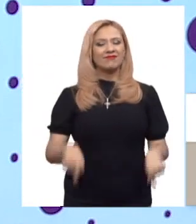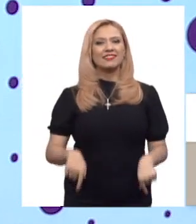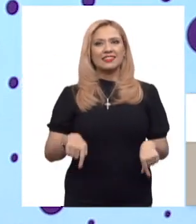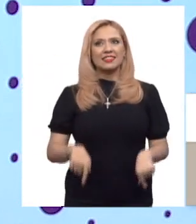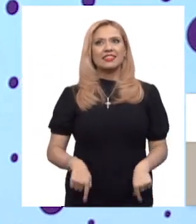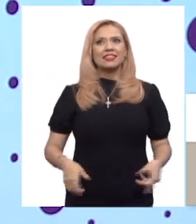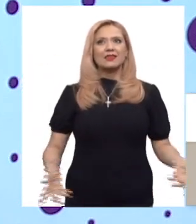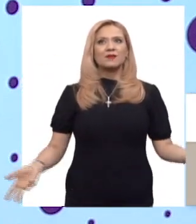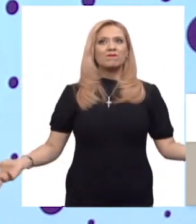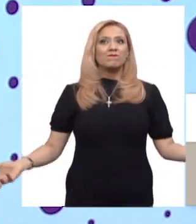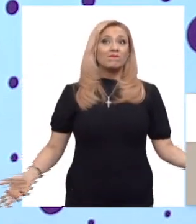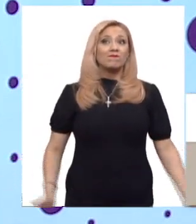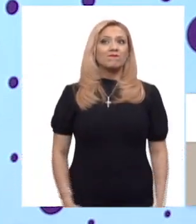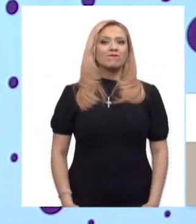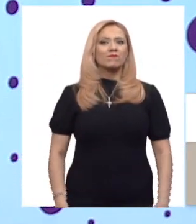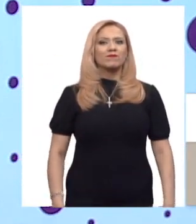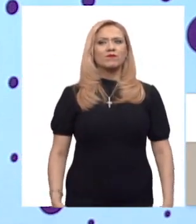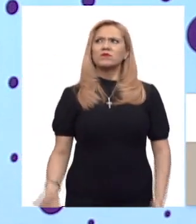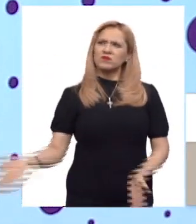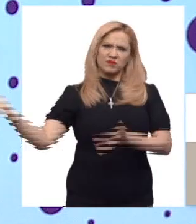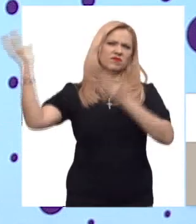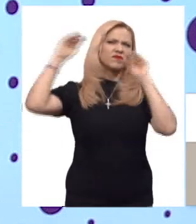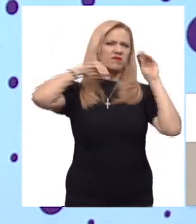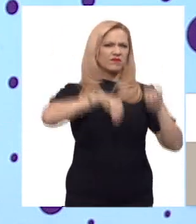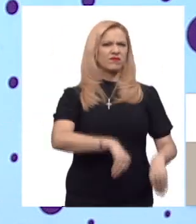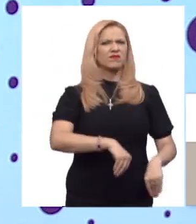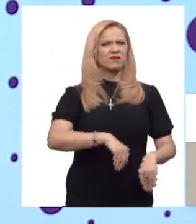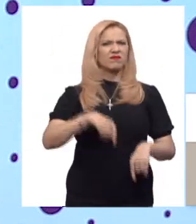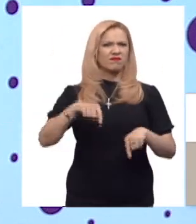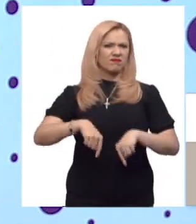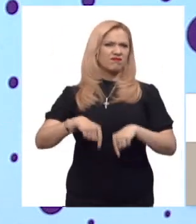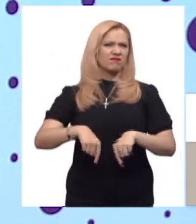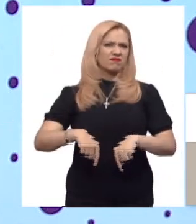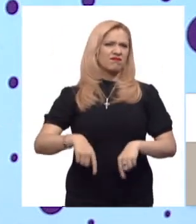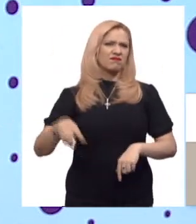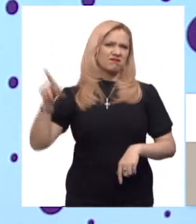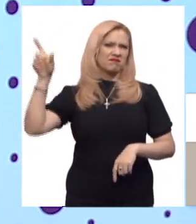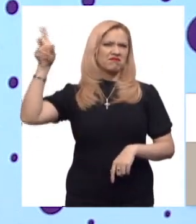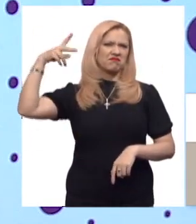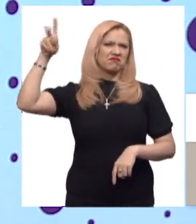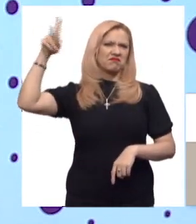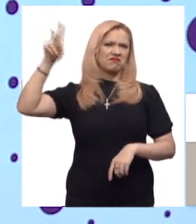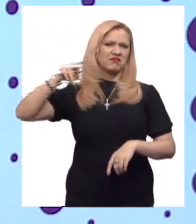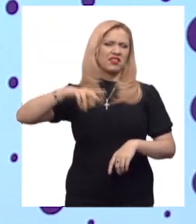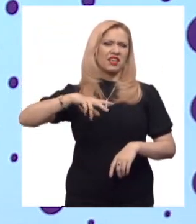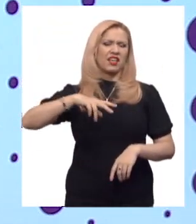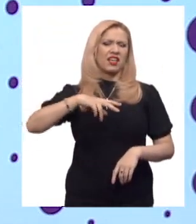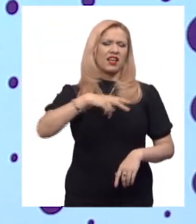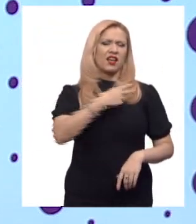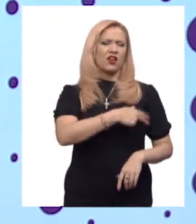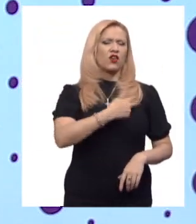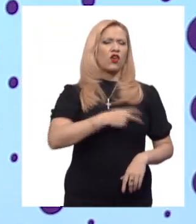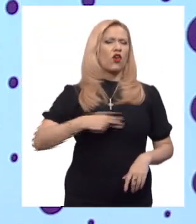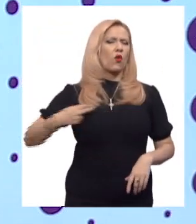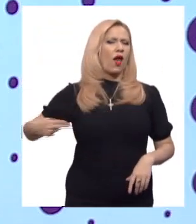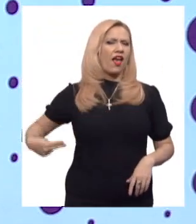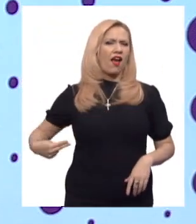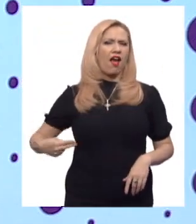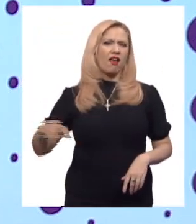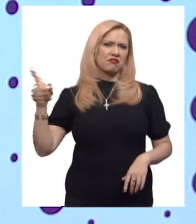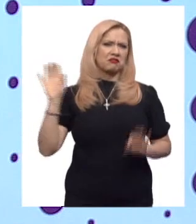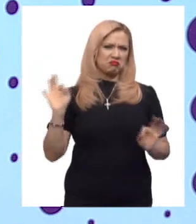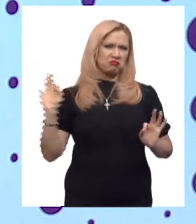en donde podamos decir, pues traigámonos a las figuras de ombudsman noruegos porque allá la práctica funciona